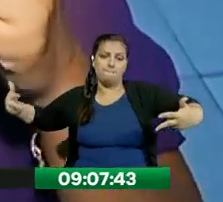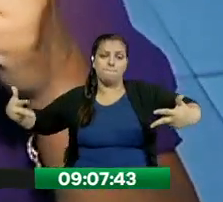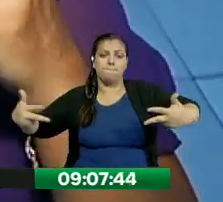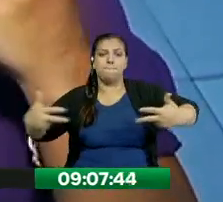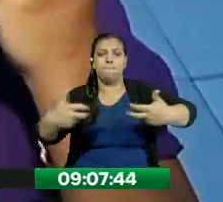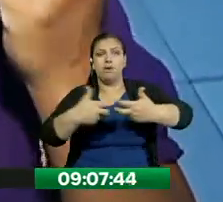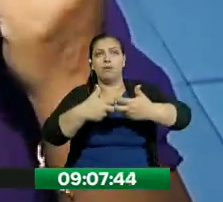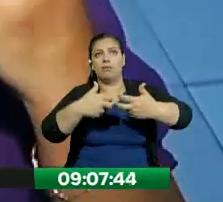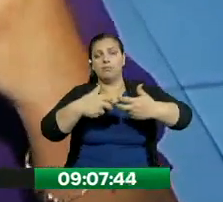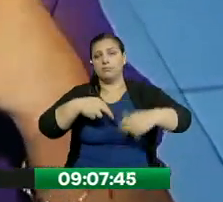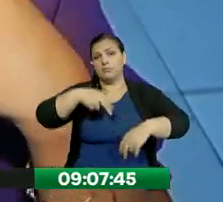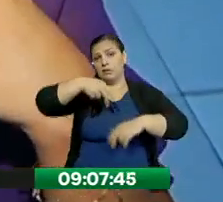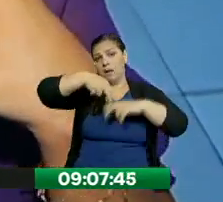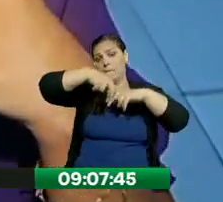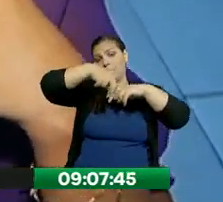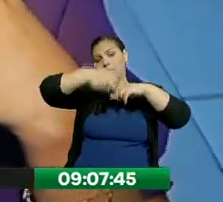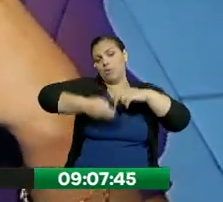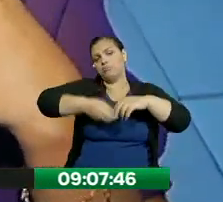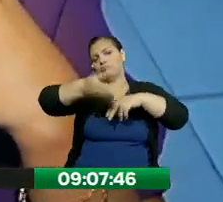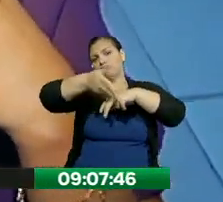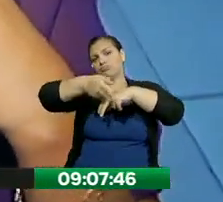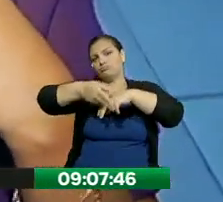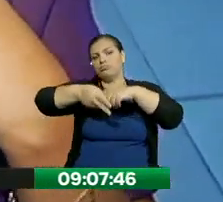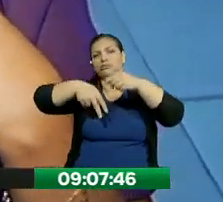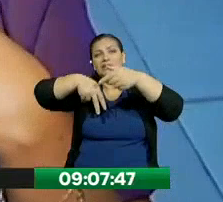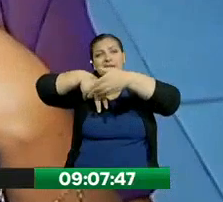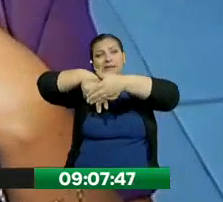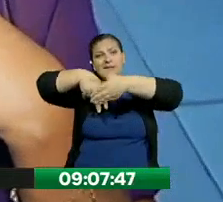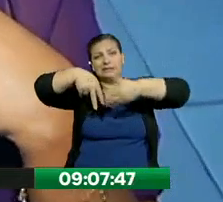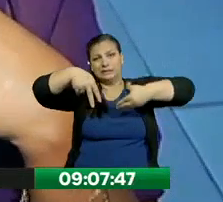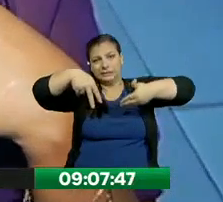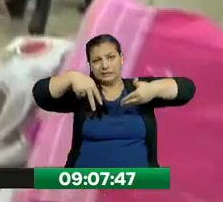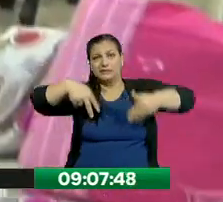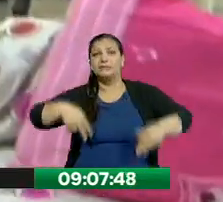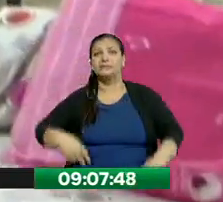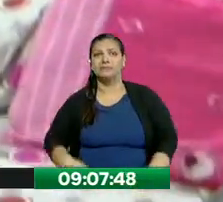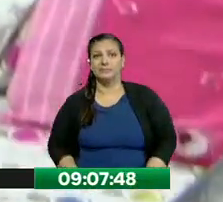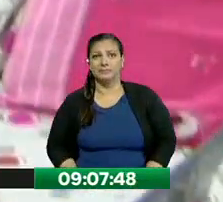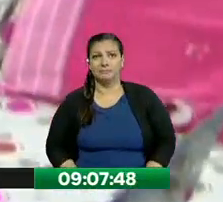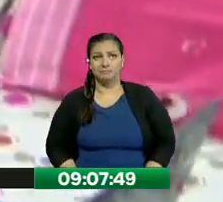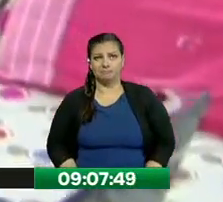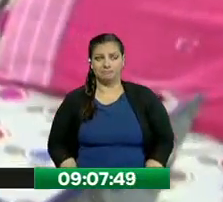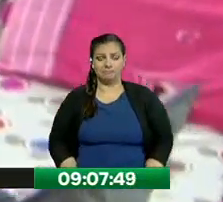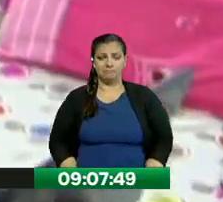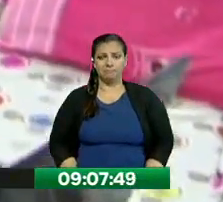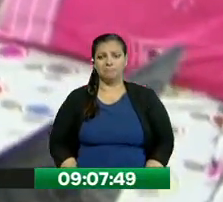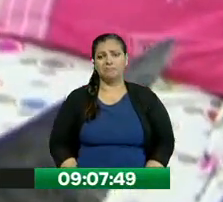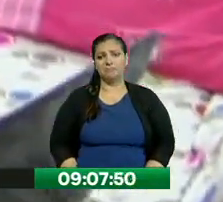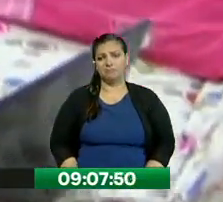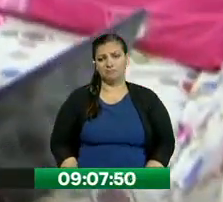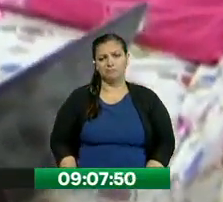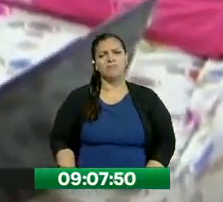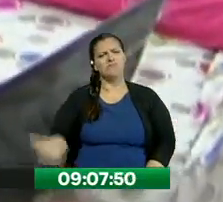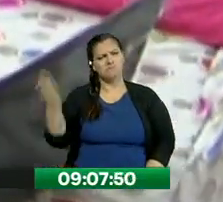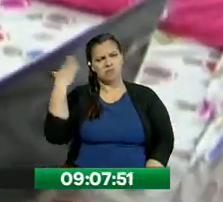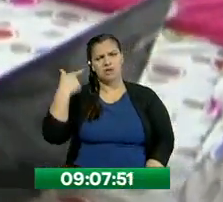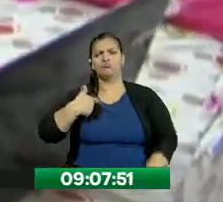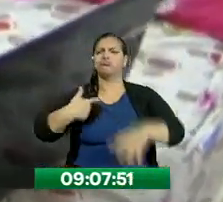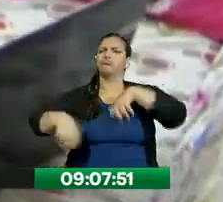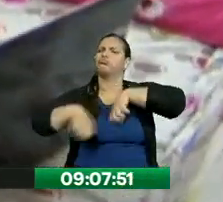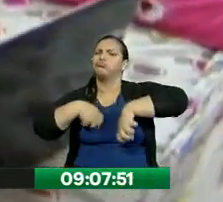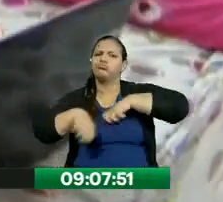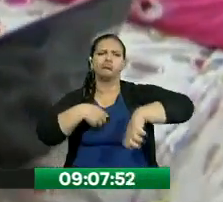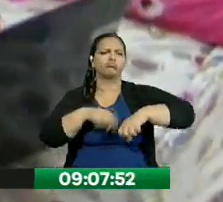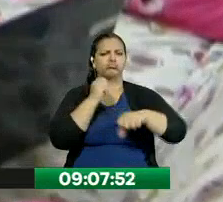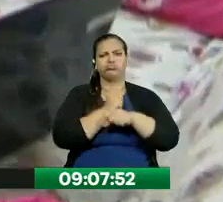Me he topado con muchas situaciones que son dolorosas, o sea, me cambió la vida completamente y más me